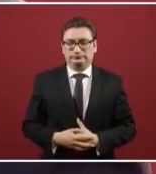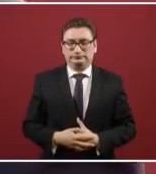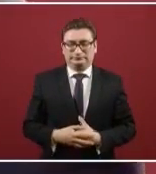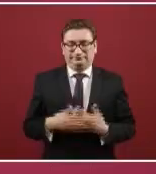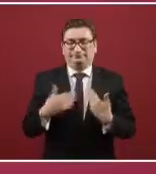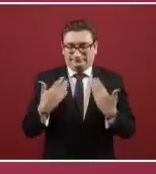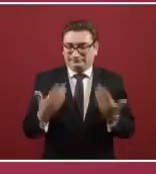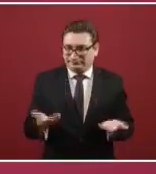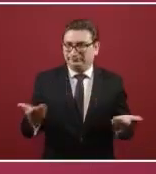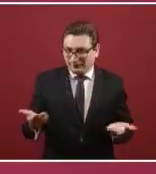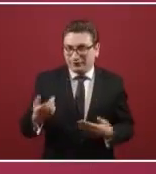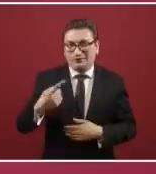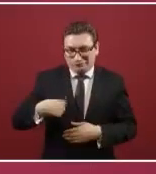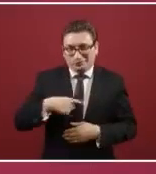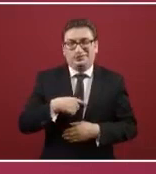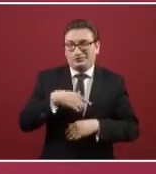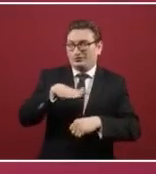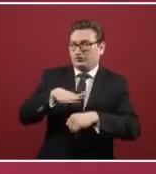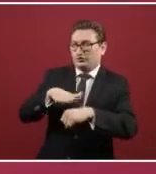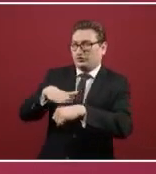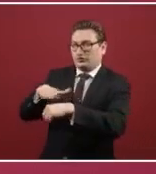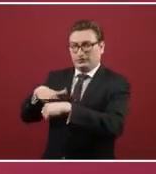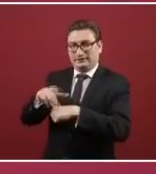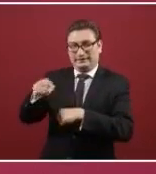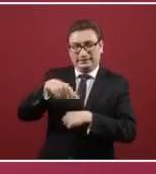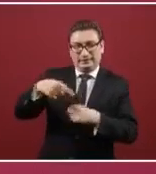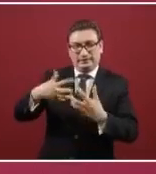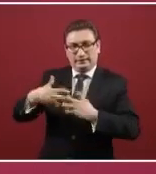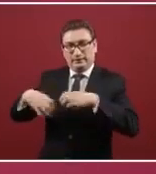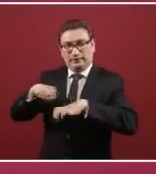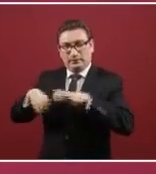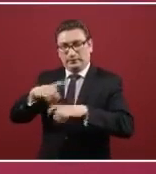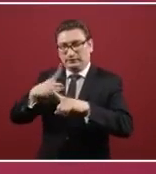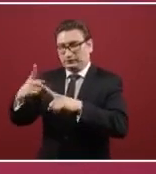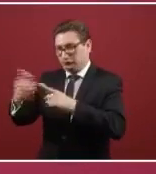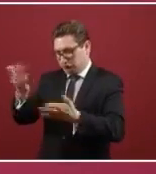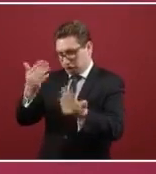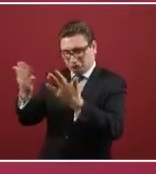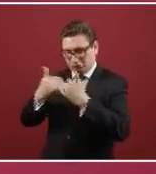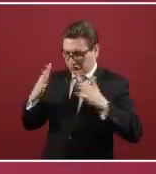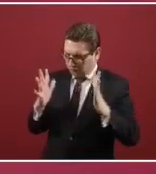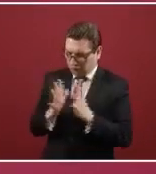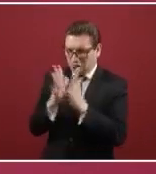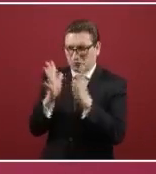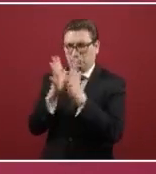Entonces, estamos convocando a las empresas a participar,